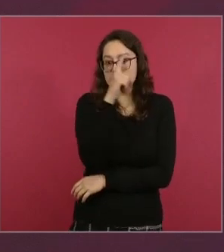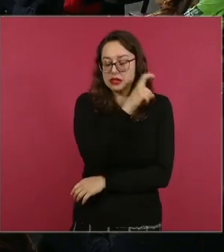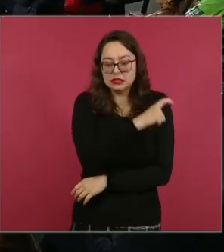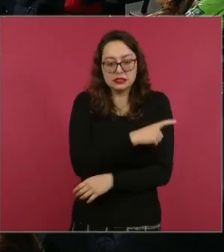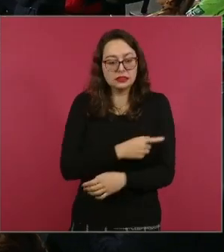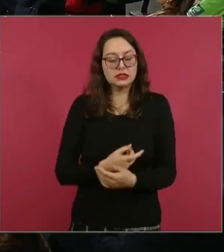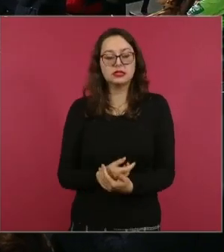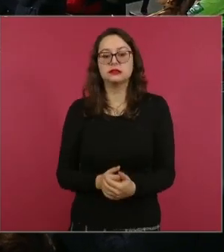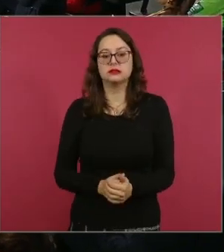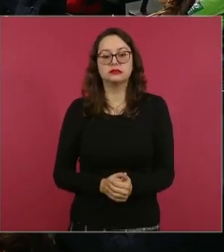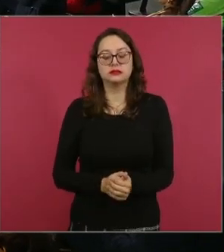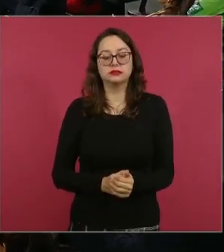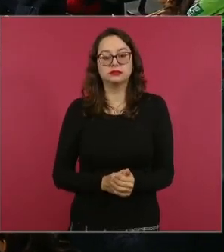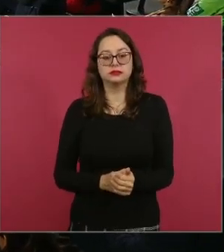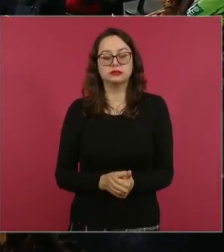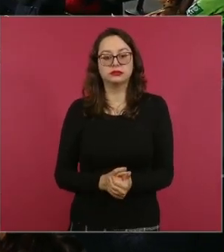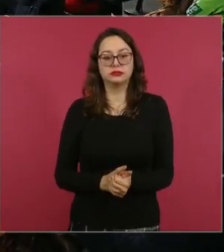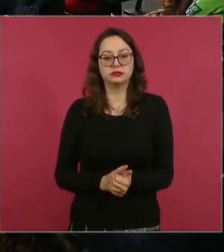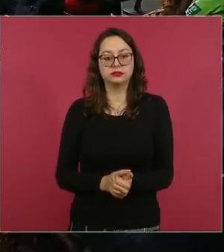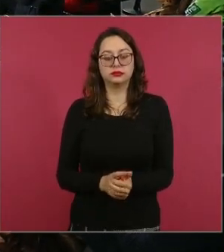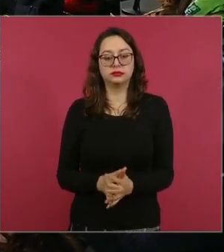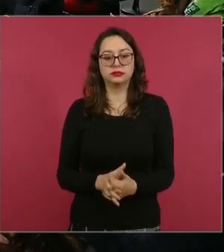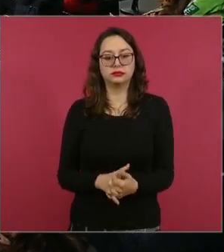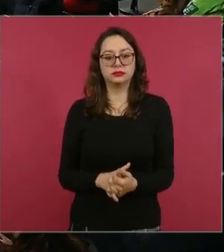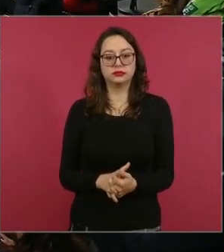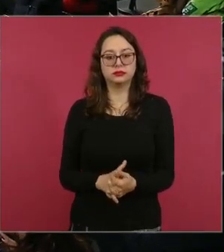eh Y para